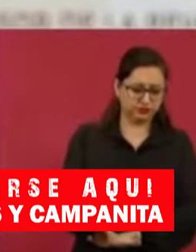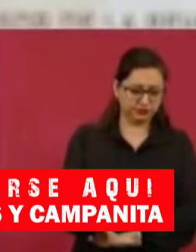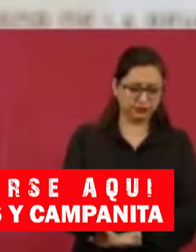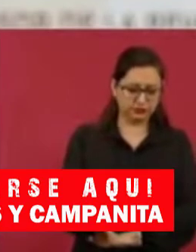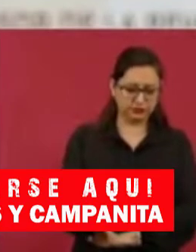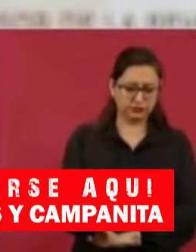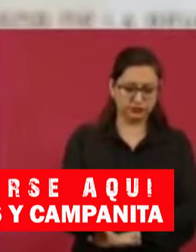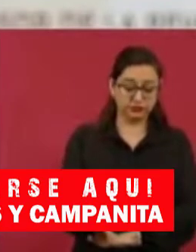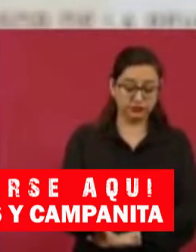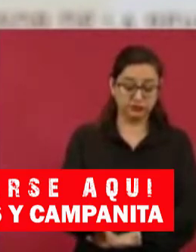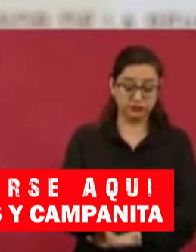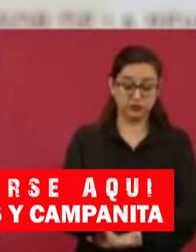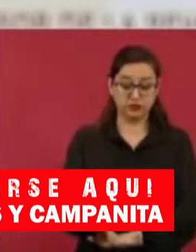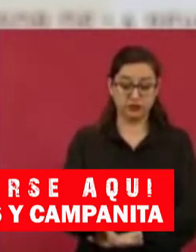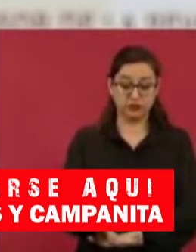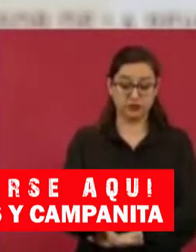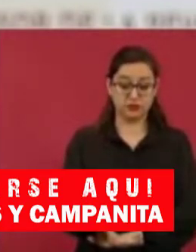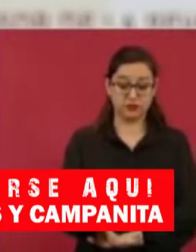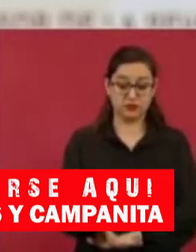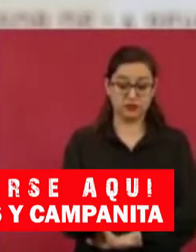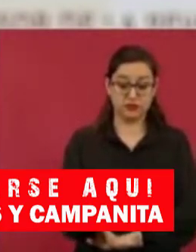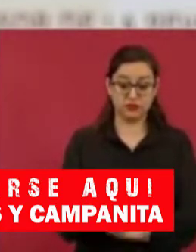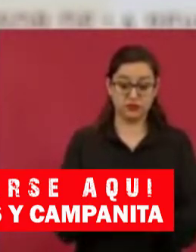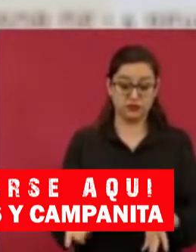ya lleva